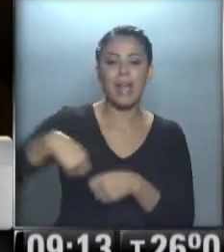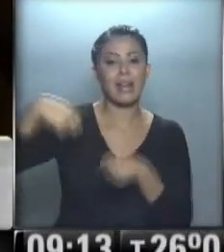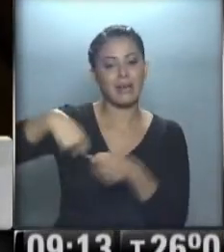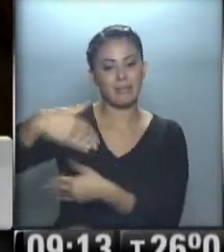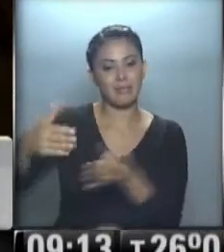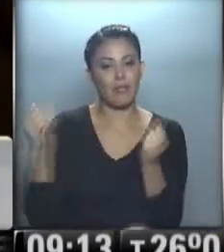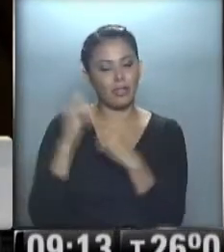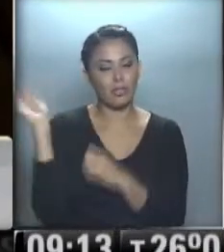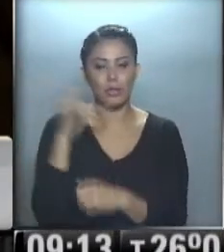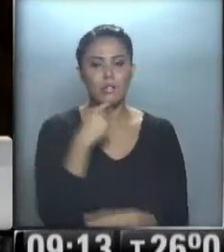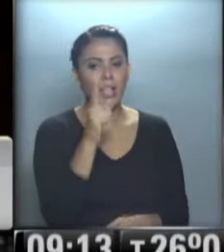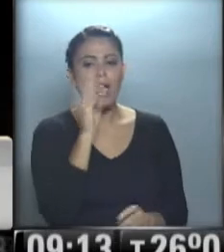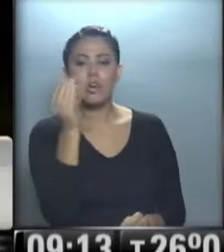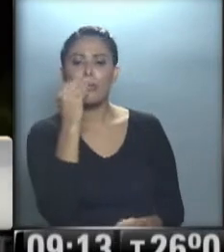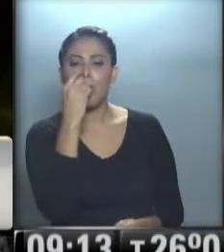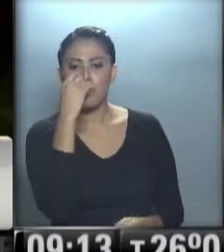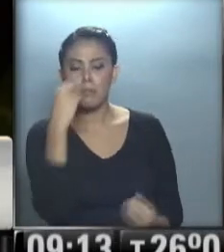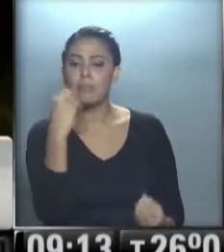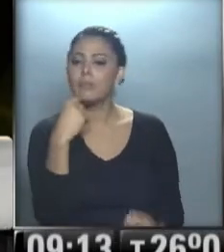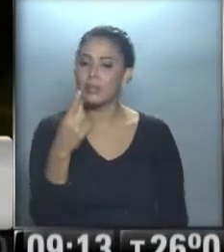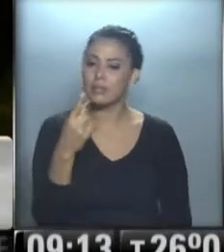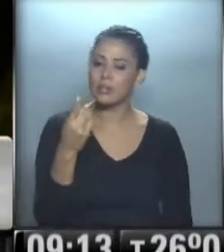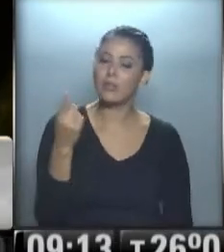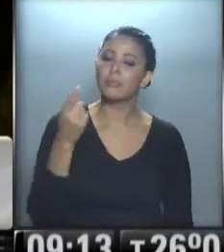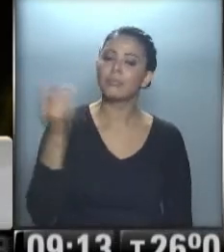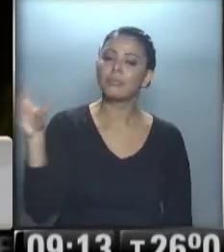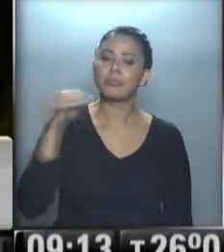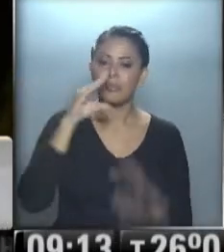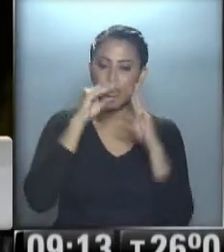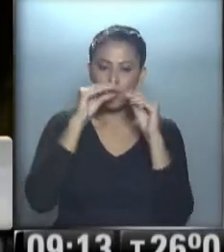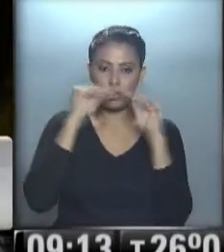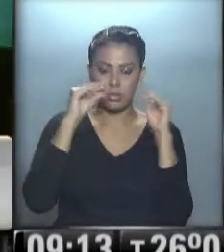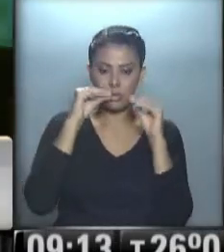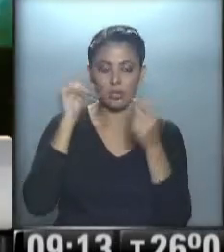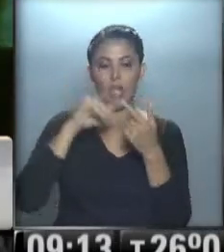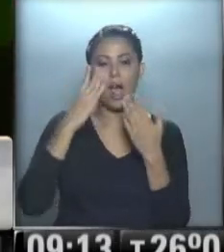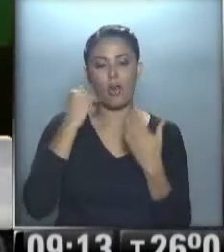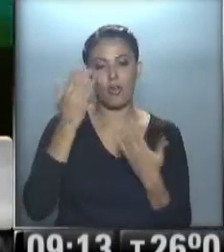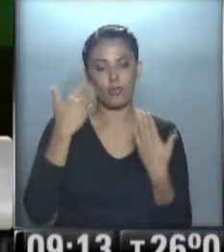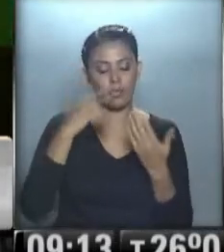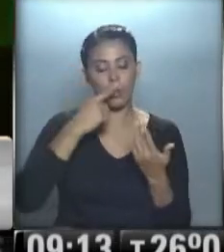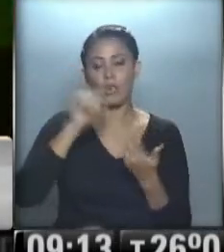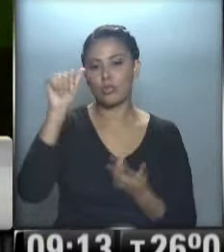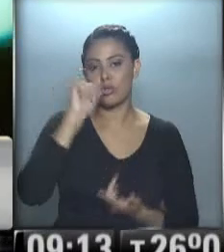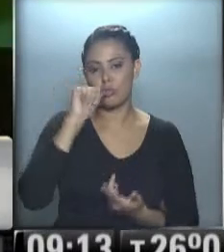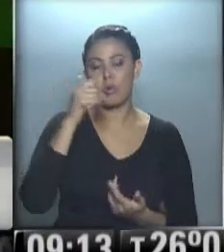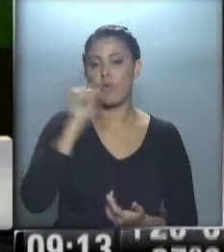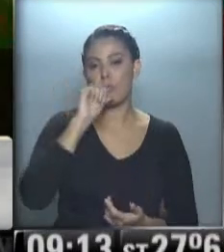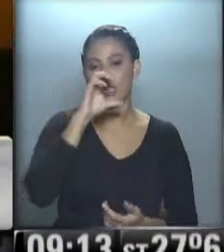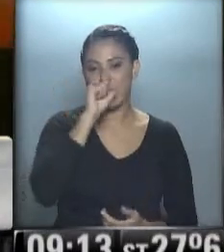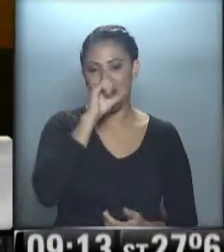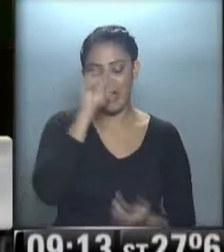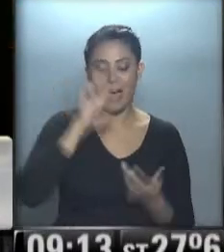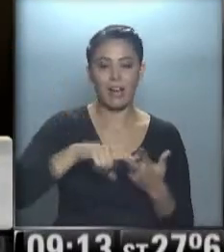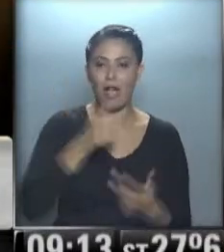todos acá. Pero lindo. ¿Se trajeron para comer y para tomar? Sí, te trajimos sándwich de miga, algo fresco, y para tomar, bueno, jugo de naranja